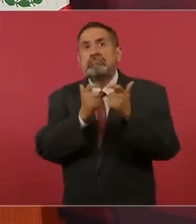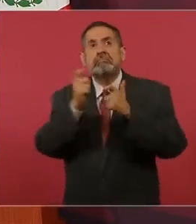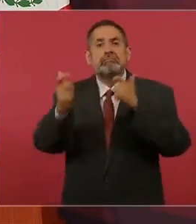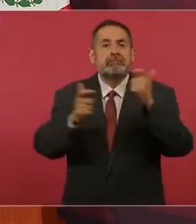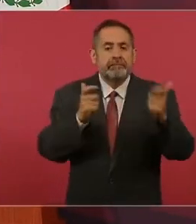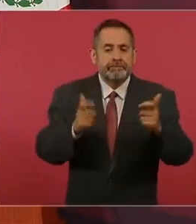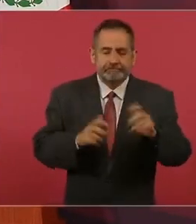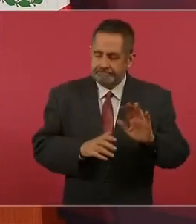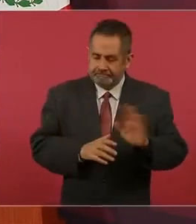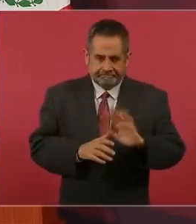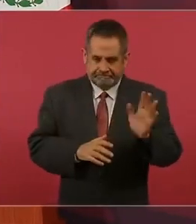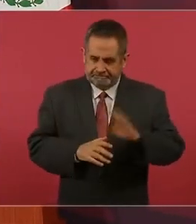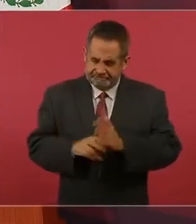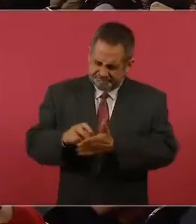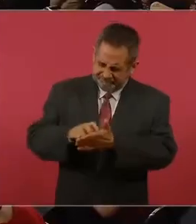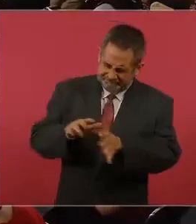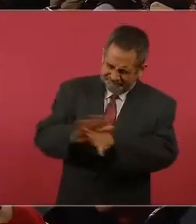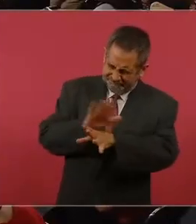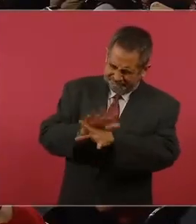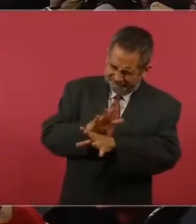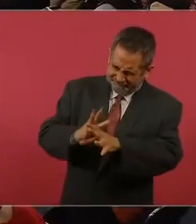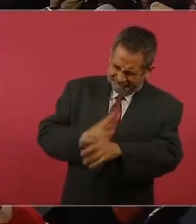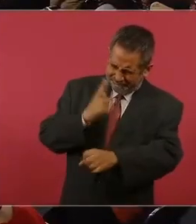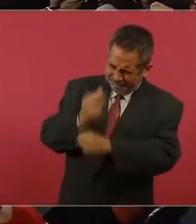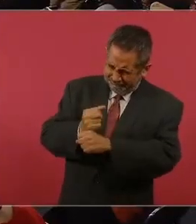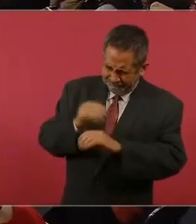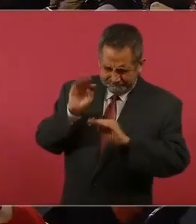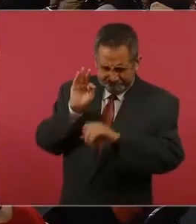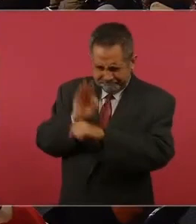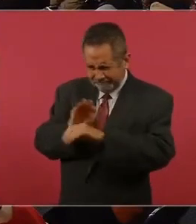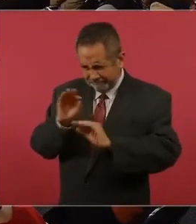se corrigió, la tendencia